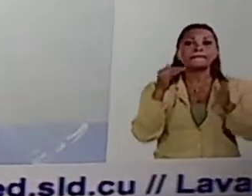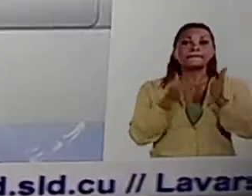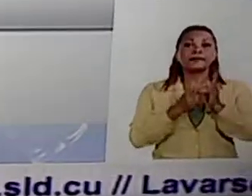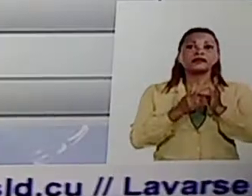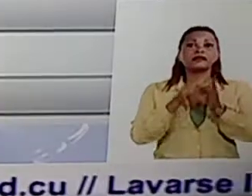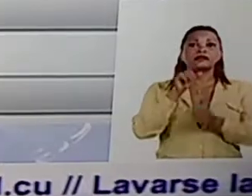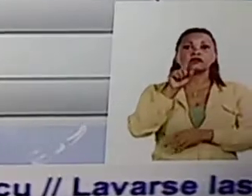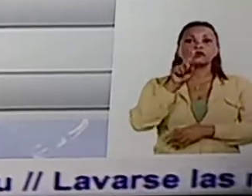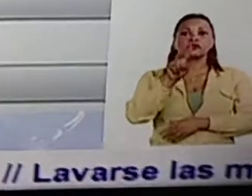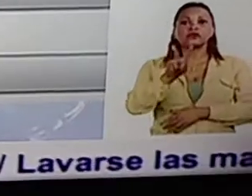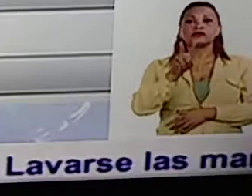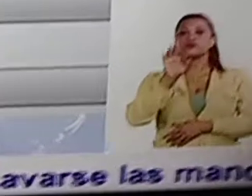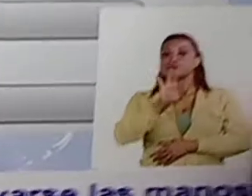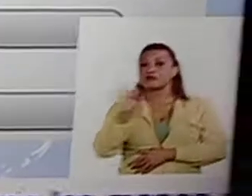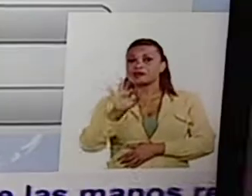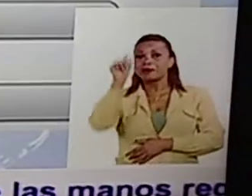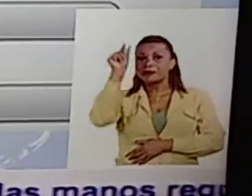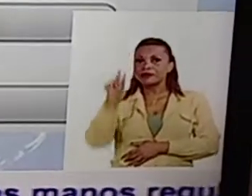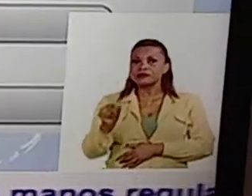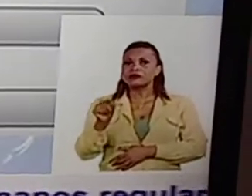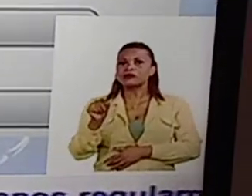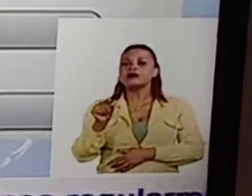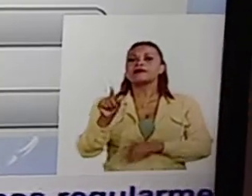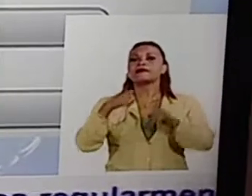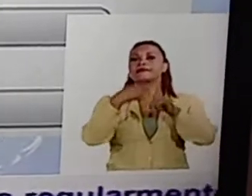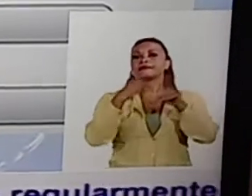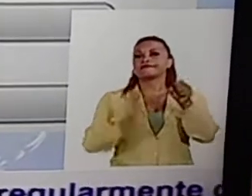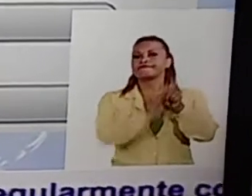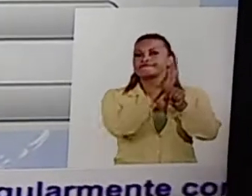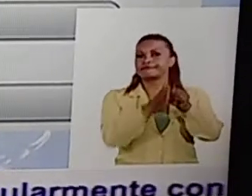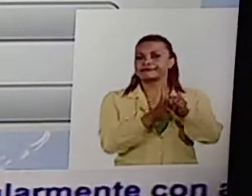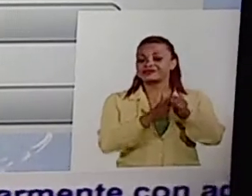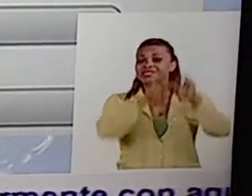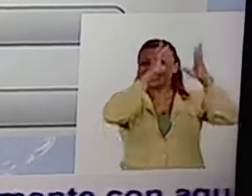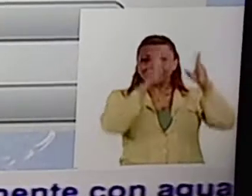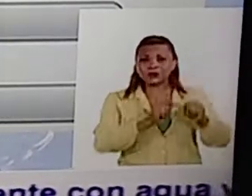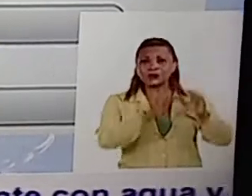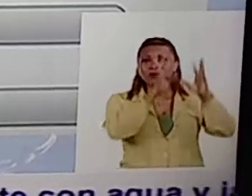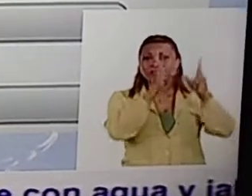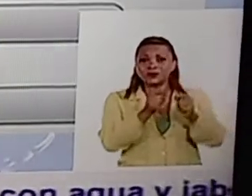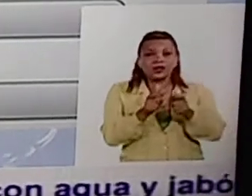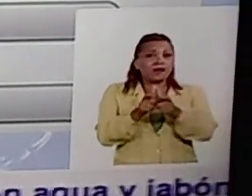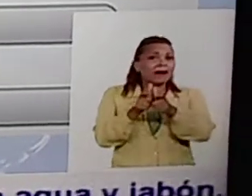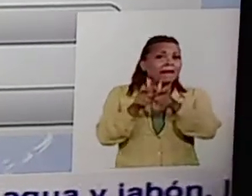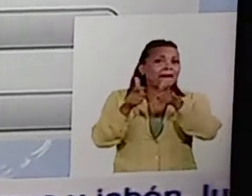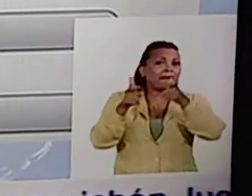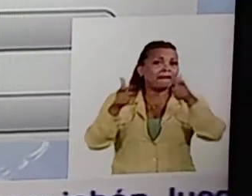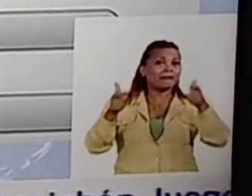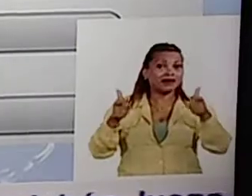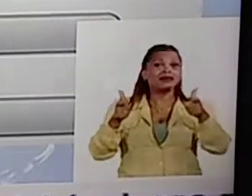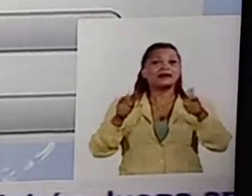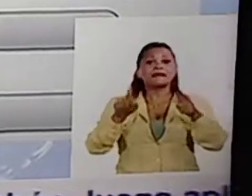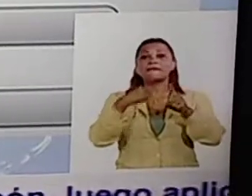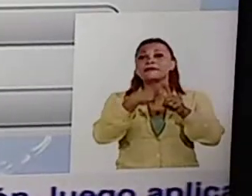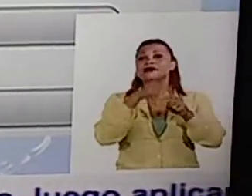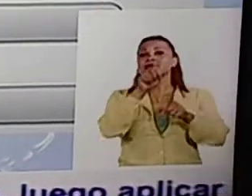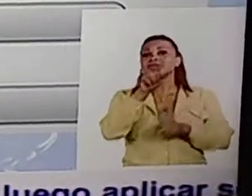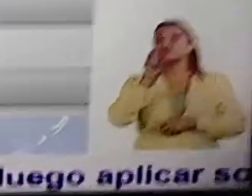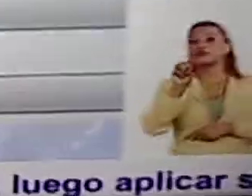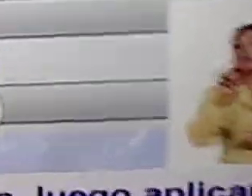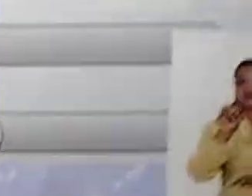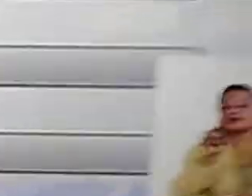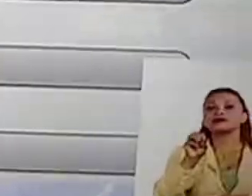1.288 personas con COVID-19, cifra que se incrementa en más de 130